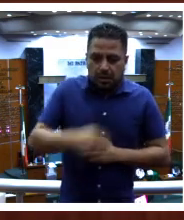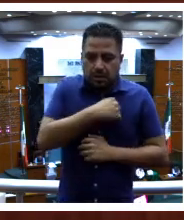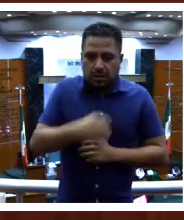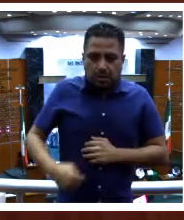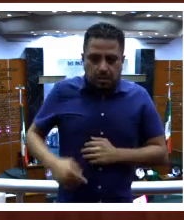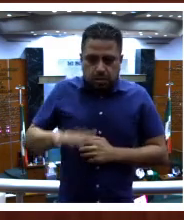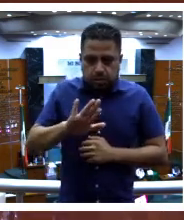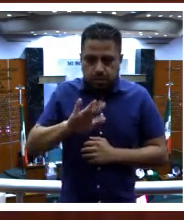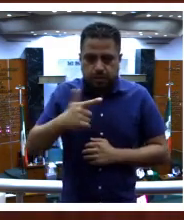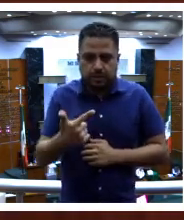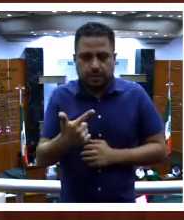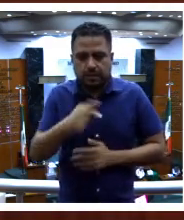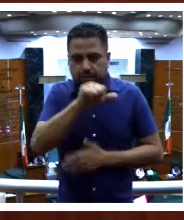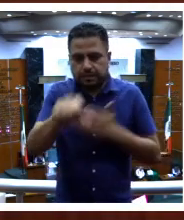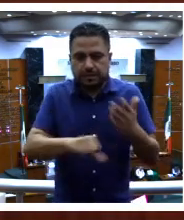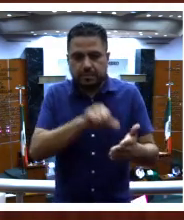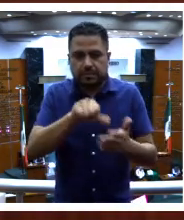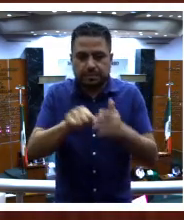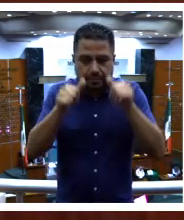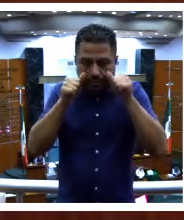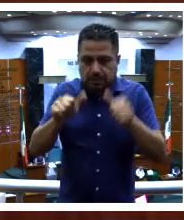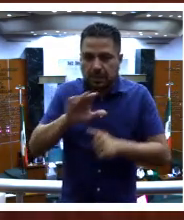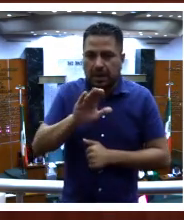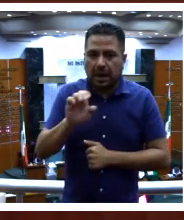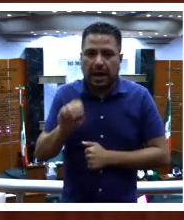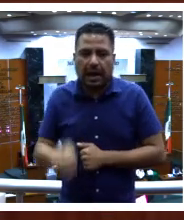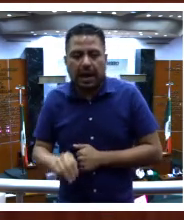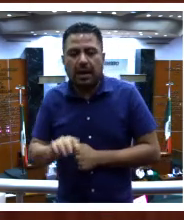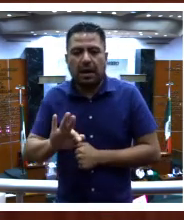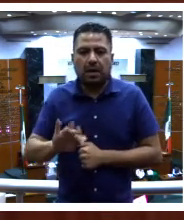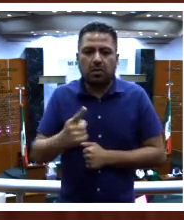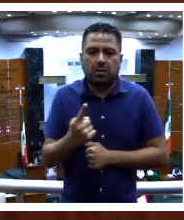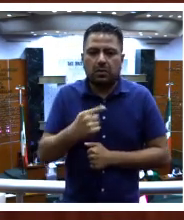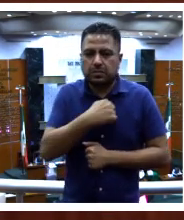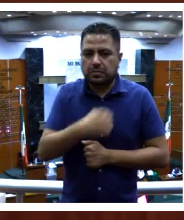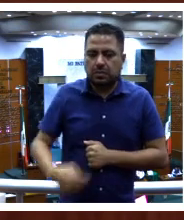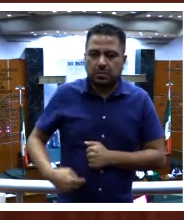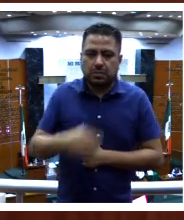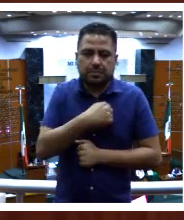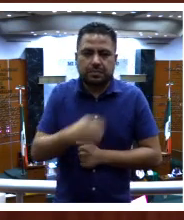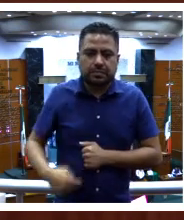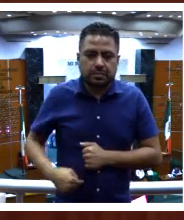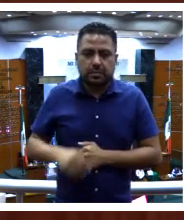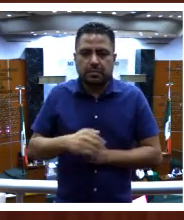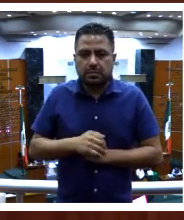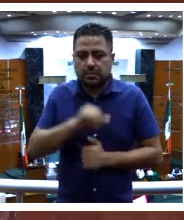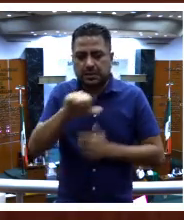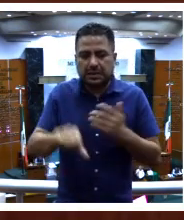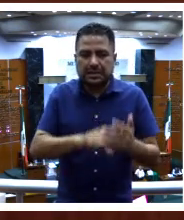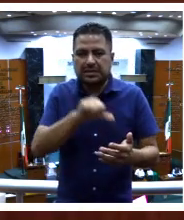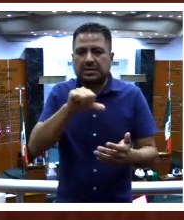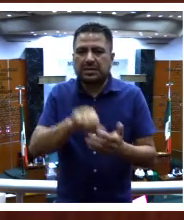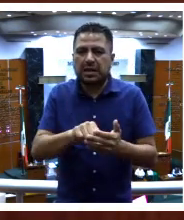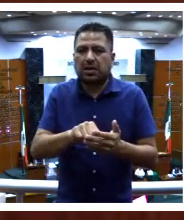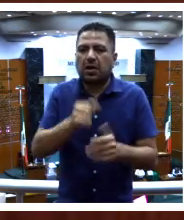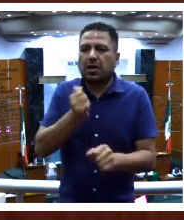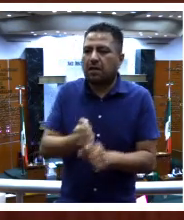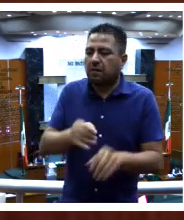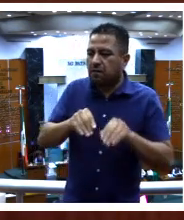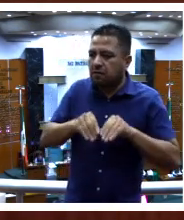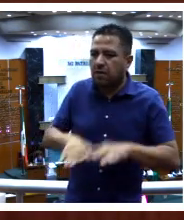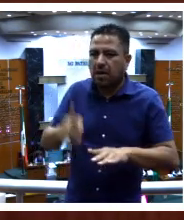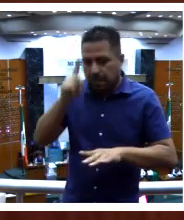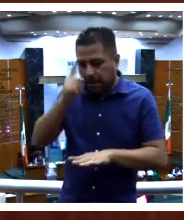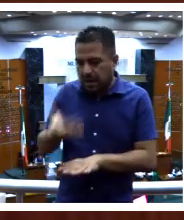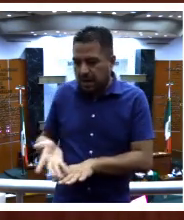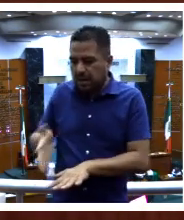de 57 centros de atención múltiple en 41 municipios y de centros de recursos e información para